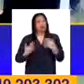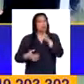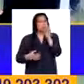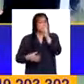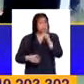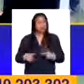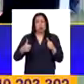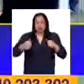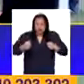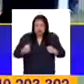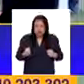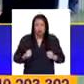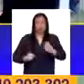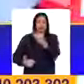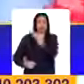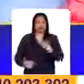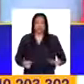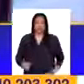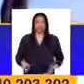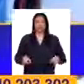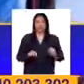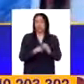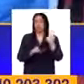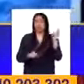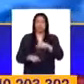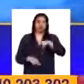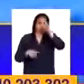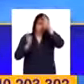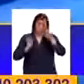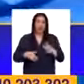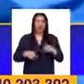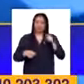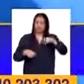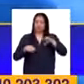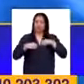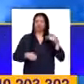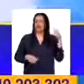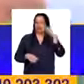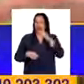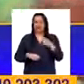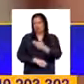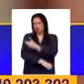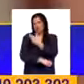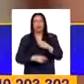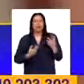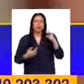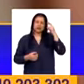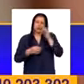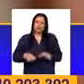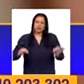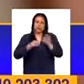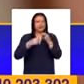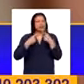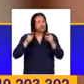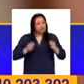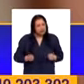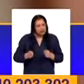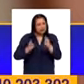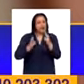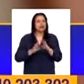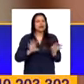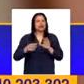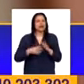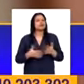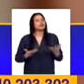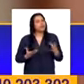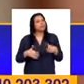en general del gobierno y de todos los peruanos para ir a vacunarnos, ¿no? Es importante las diversas estrategias que se están tomando para poder